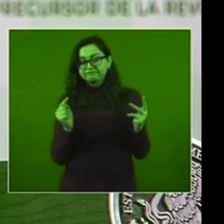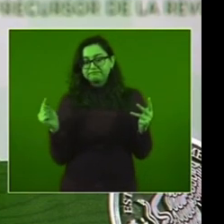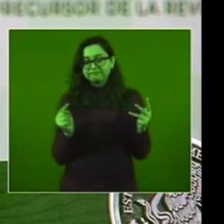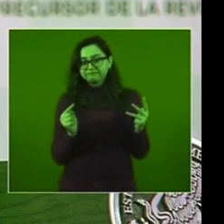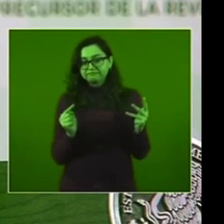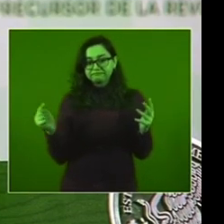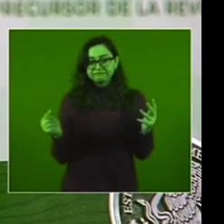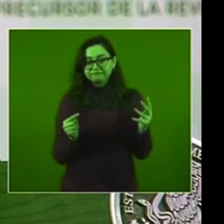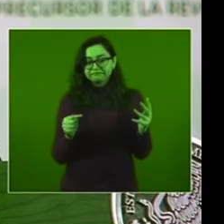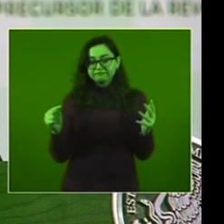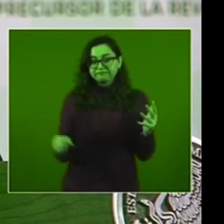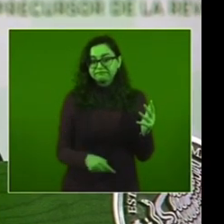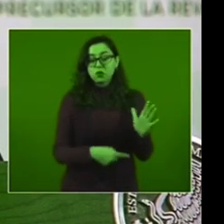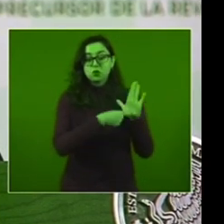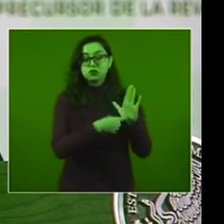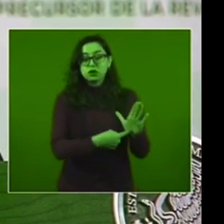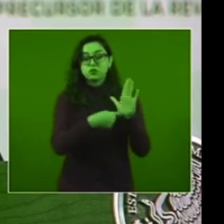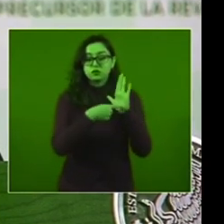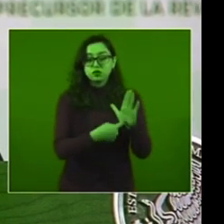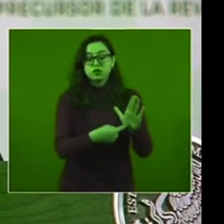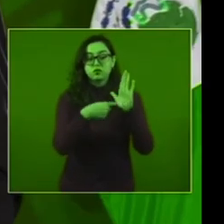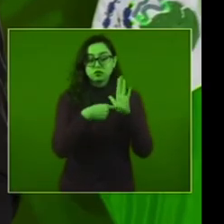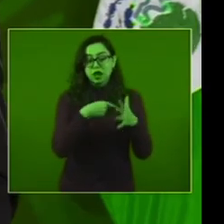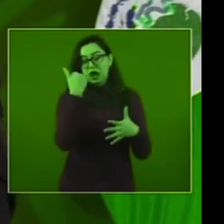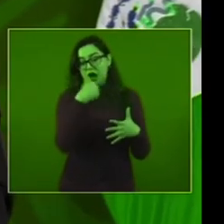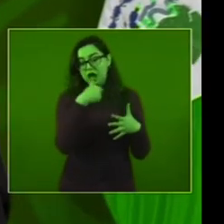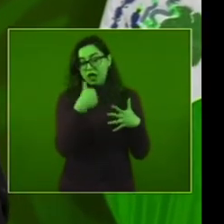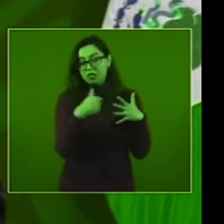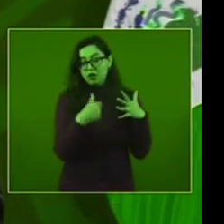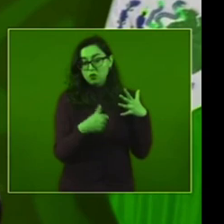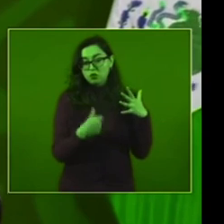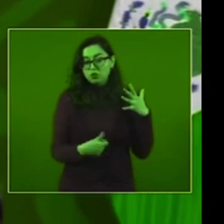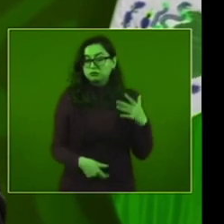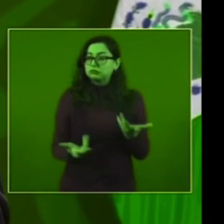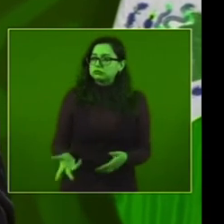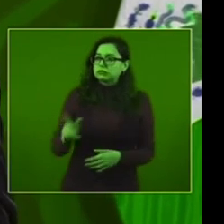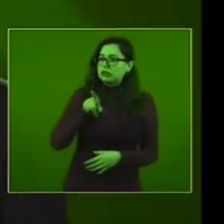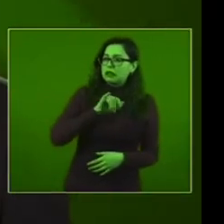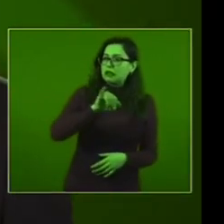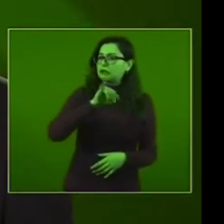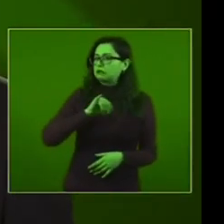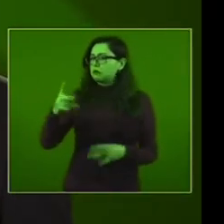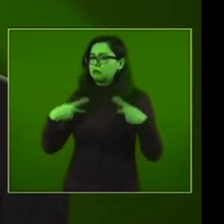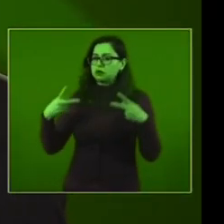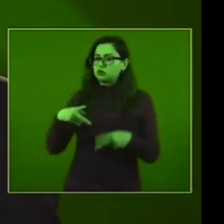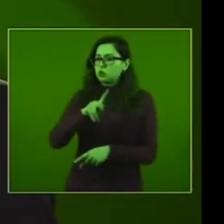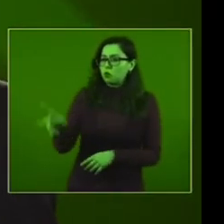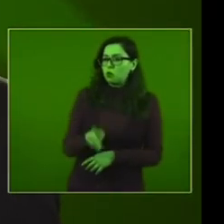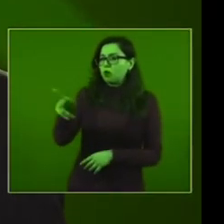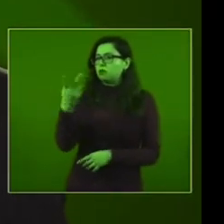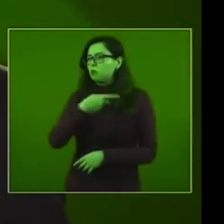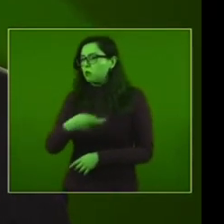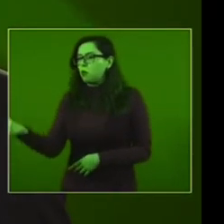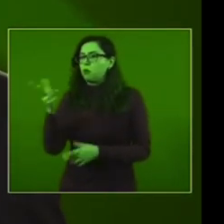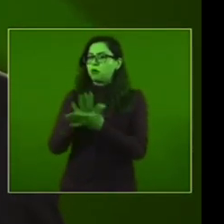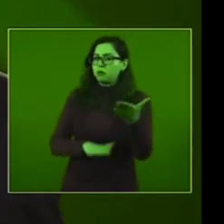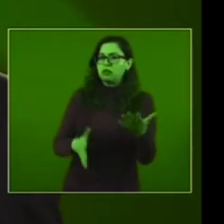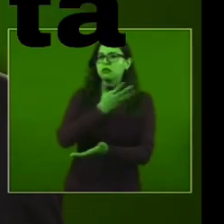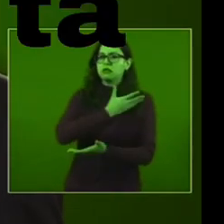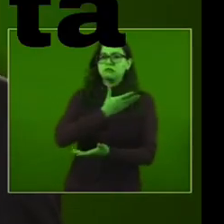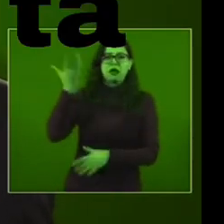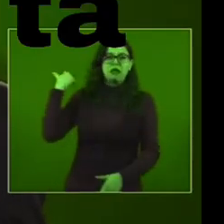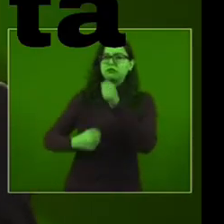de la gente más pobre de los más necesitados los olvidados los humillados